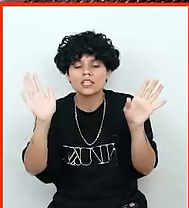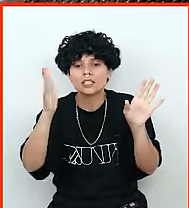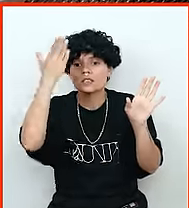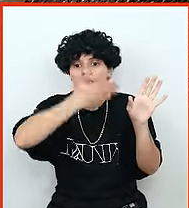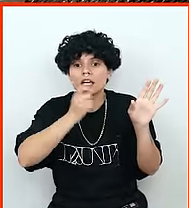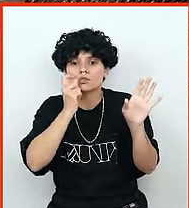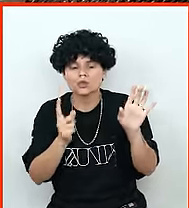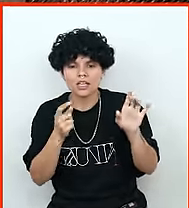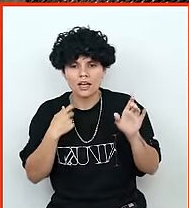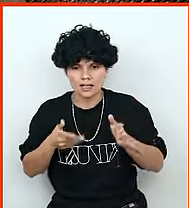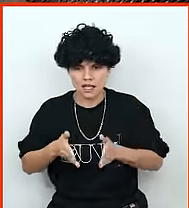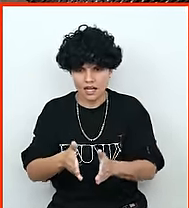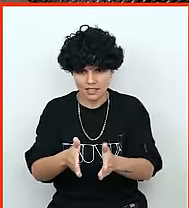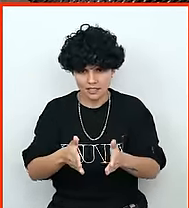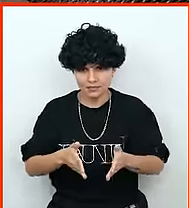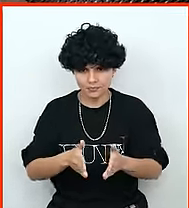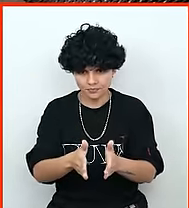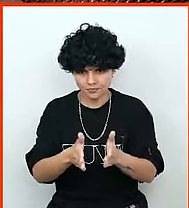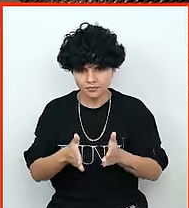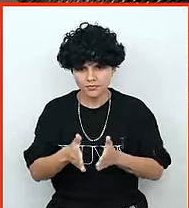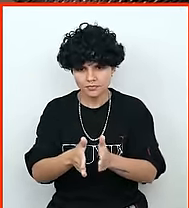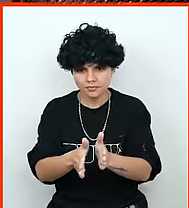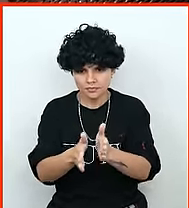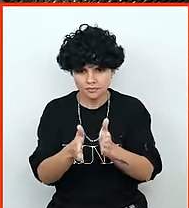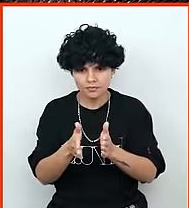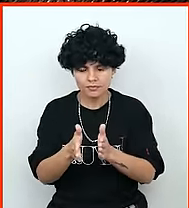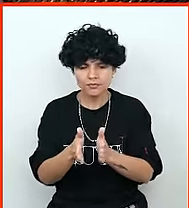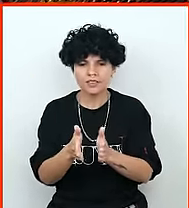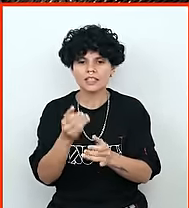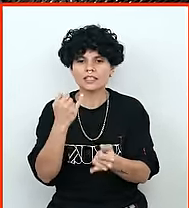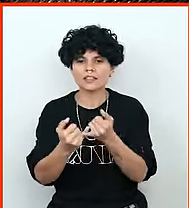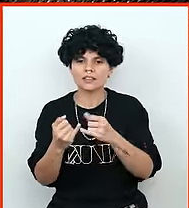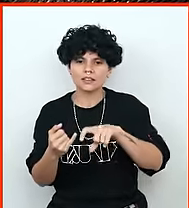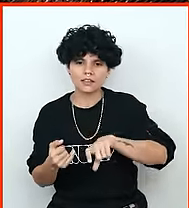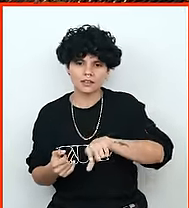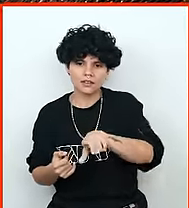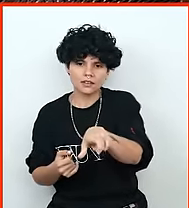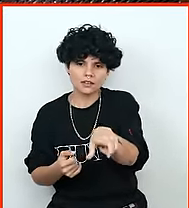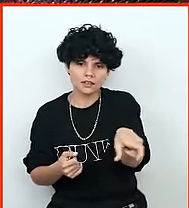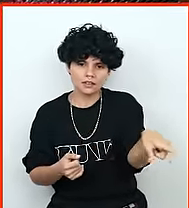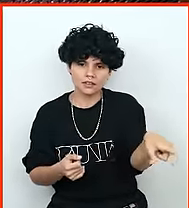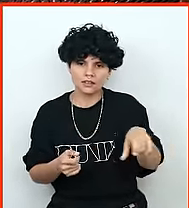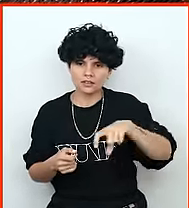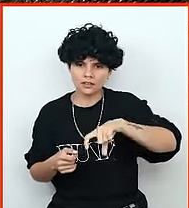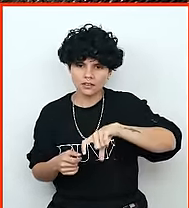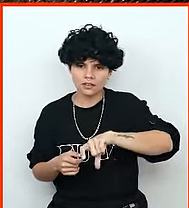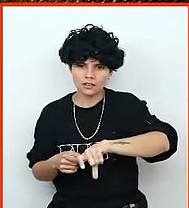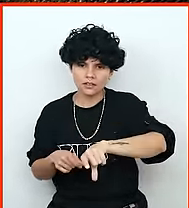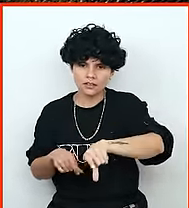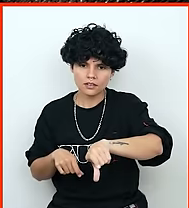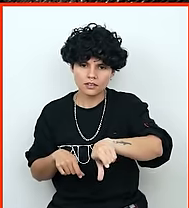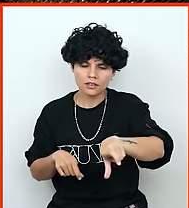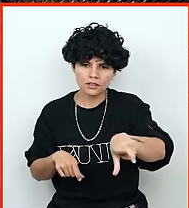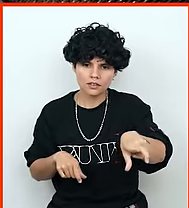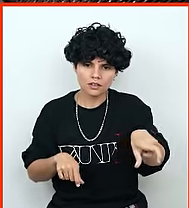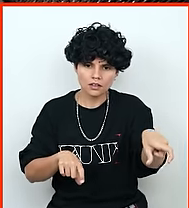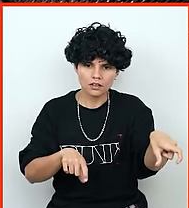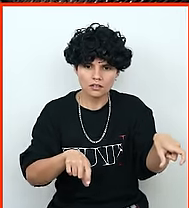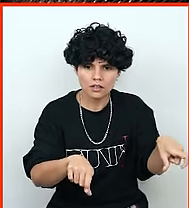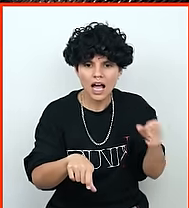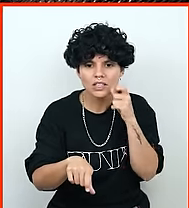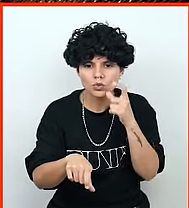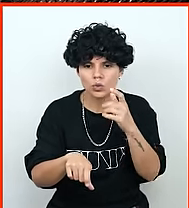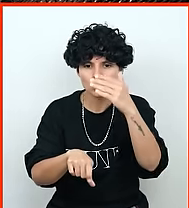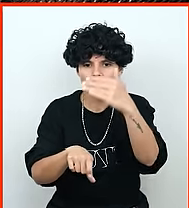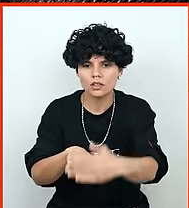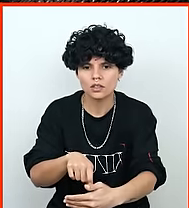Claro, esta es la calle donde voy yo y aquí está la calle donde dobló mi amigo, ¿cachai? Para que te imagines, yo voy acá y este weón dobló para acá. Y yo sigo para acá y aquí se pone